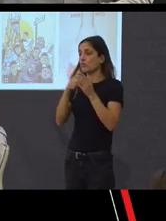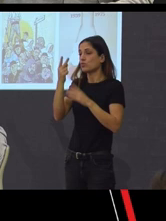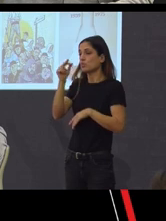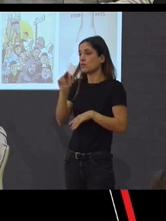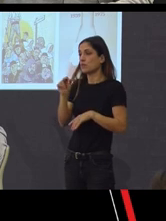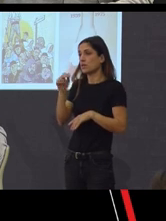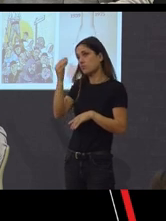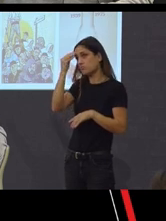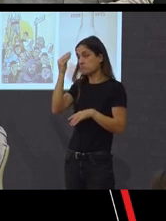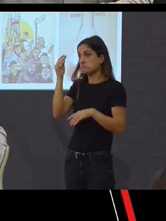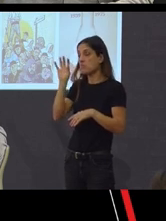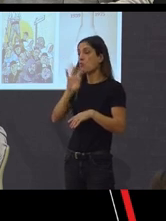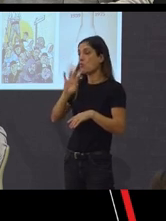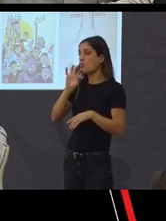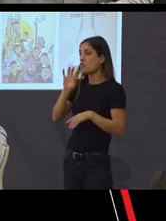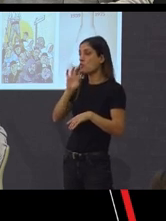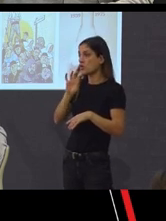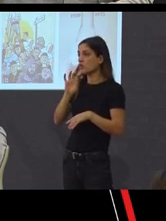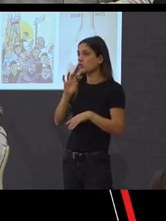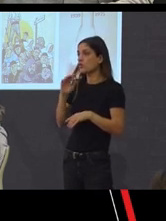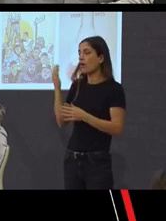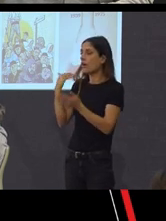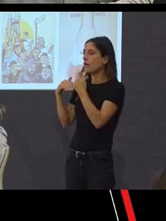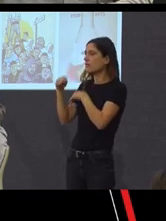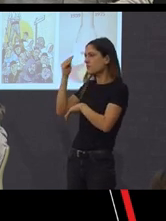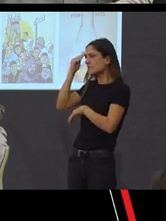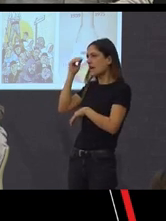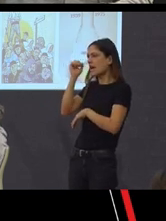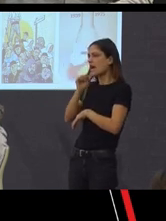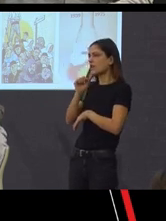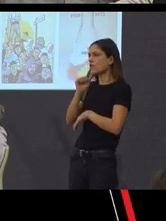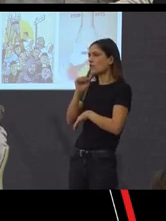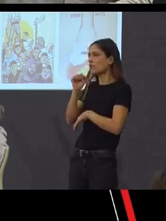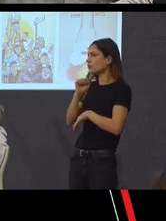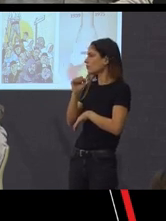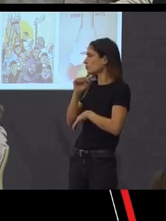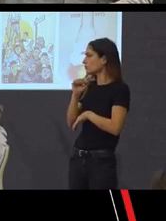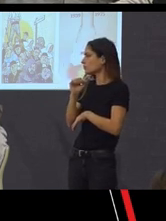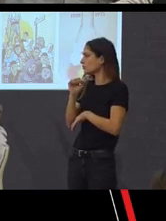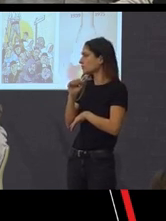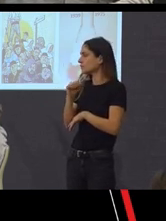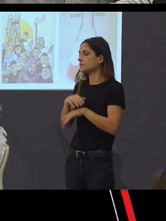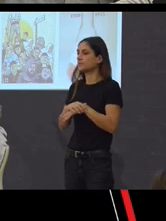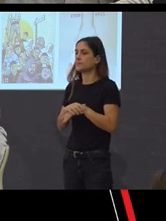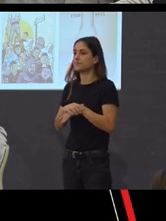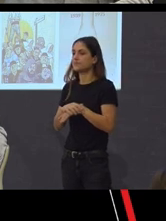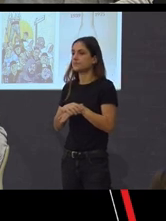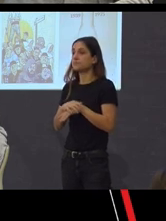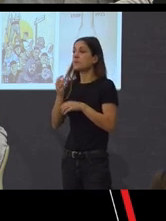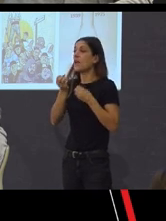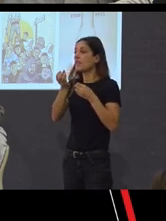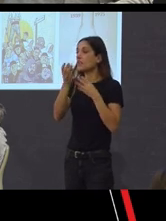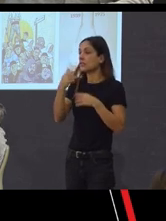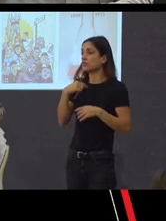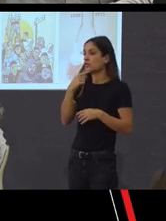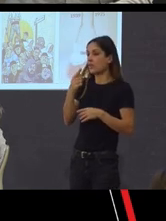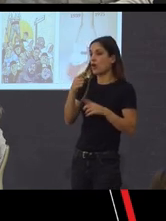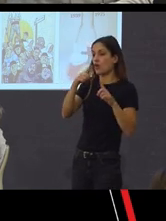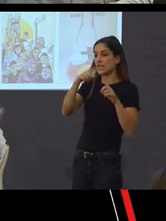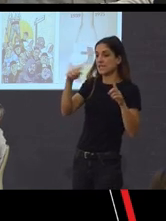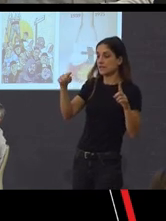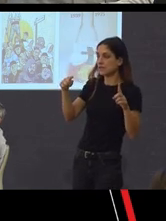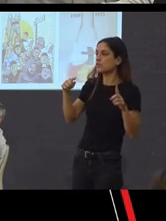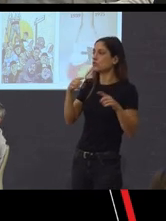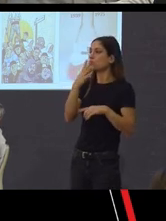é curioso pensar que en 1950, estos son datos, os datos que digo de estadísticos de cantos millóns